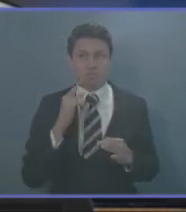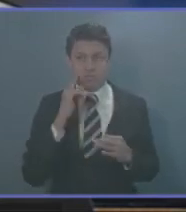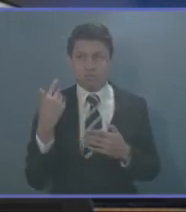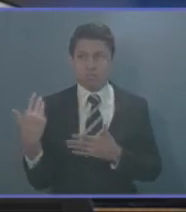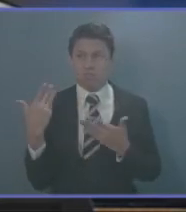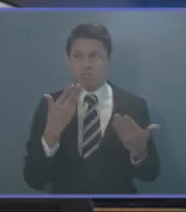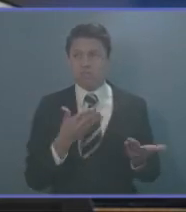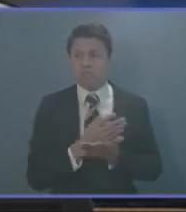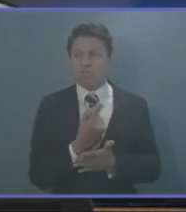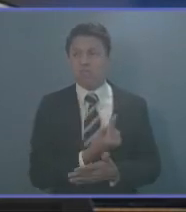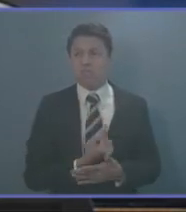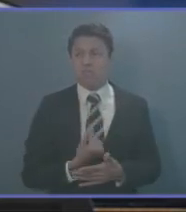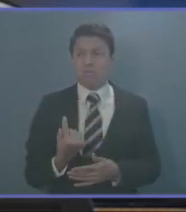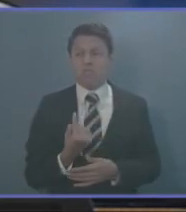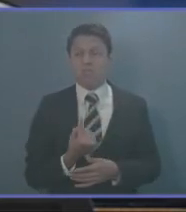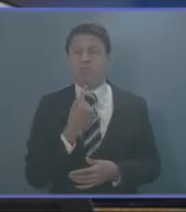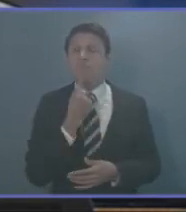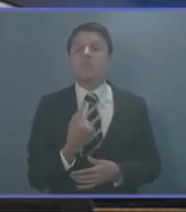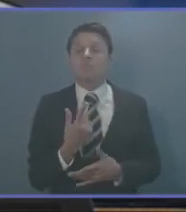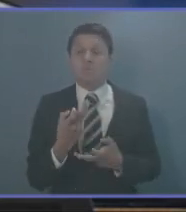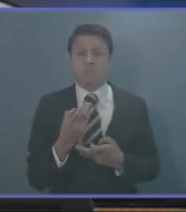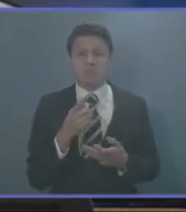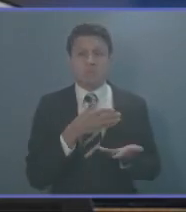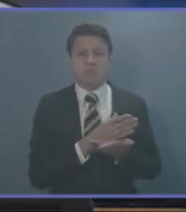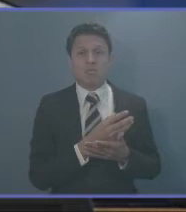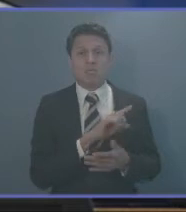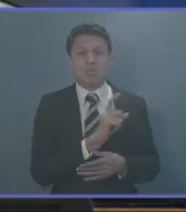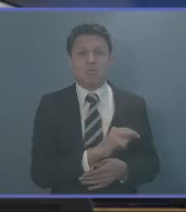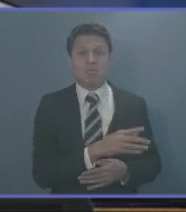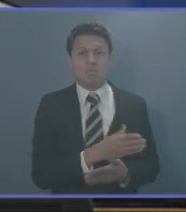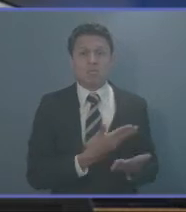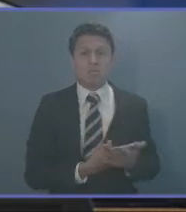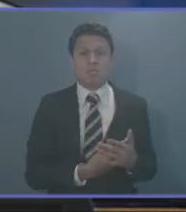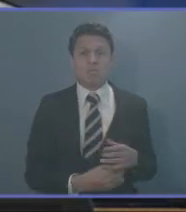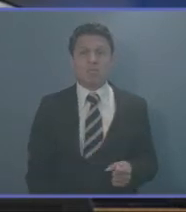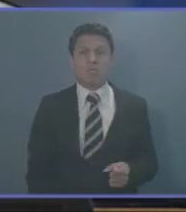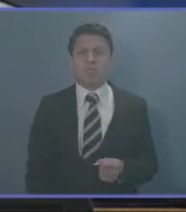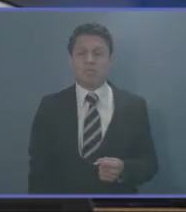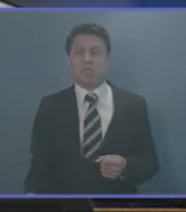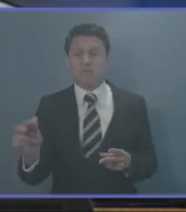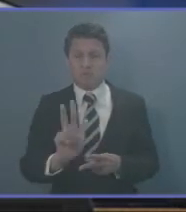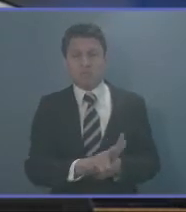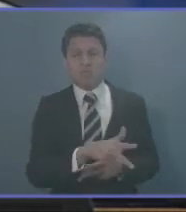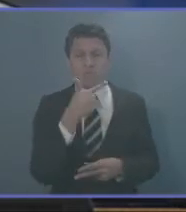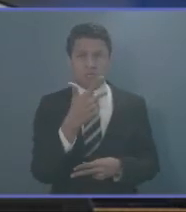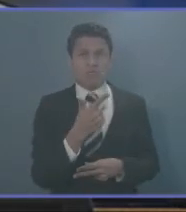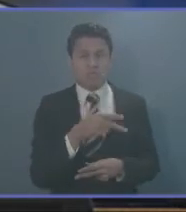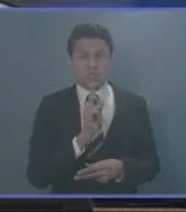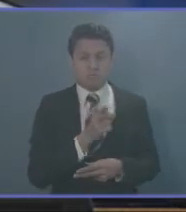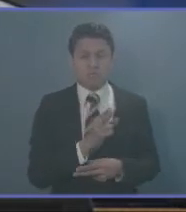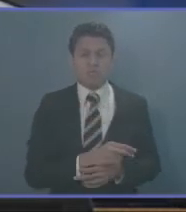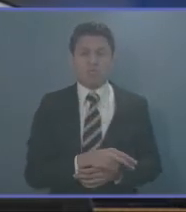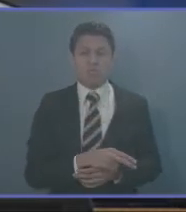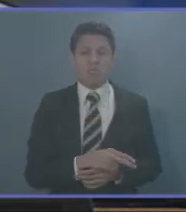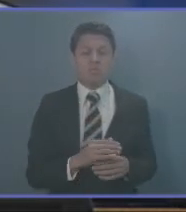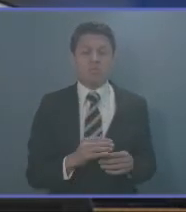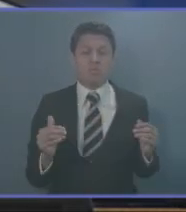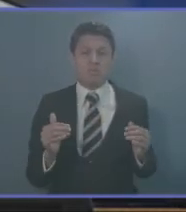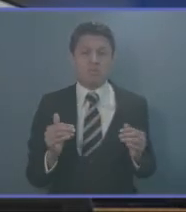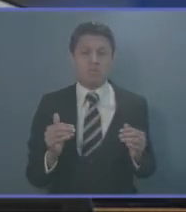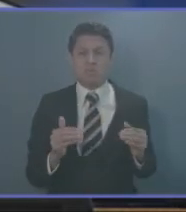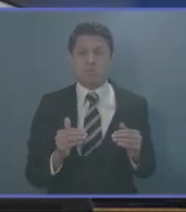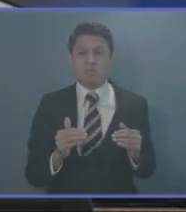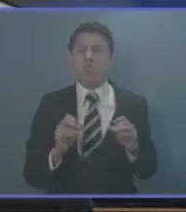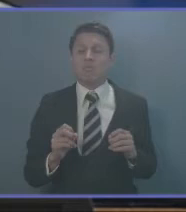otorgada por el interesado, igual al monto adeudado más una tercera parte del mismo. Además,